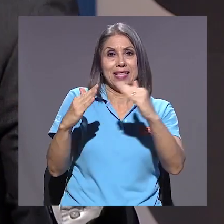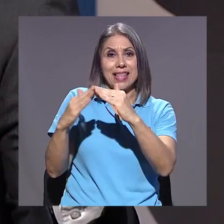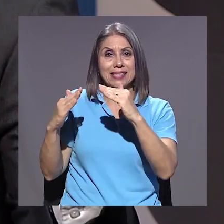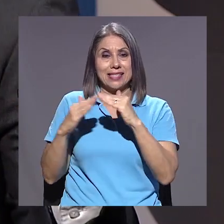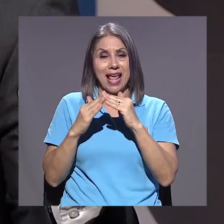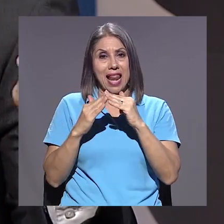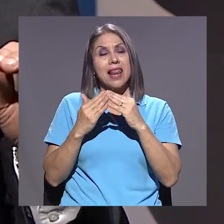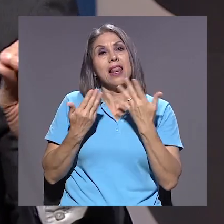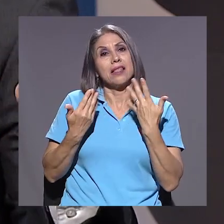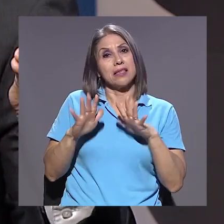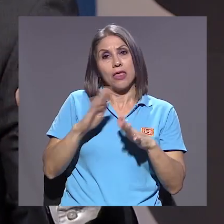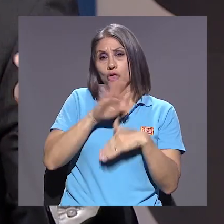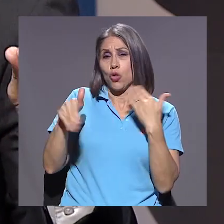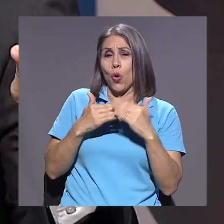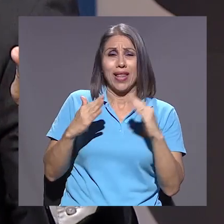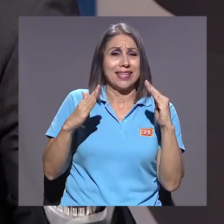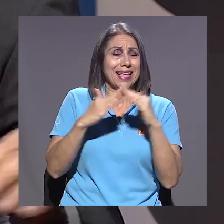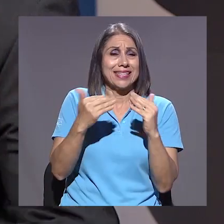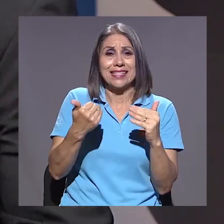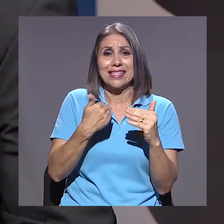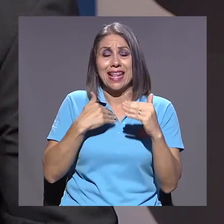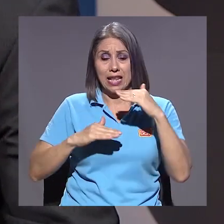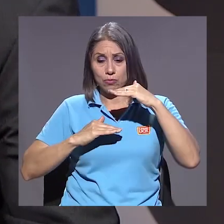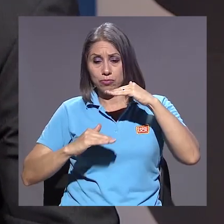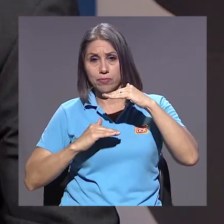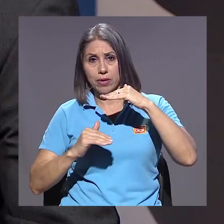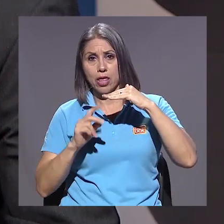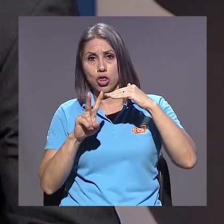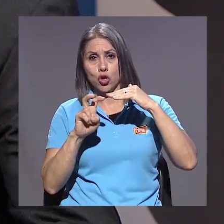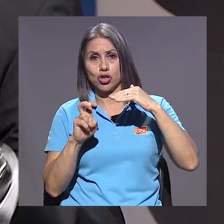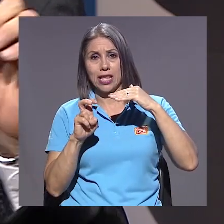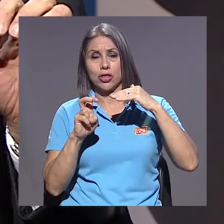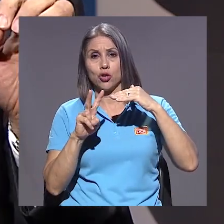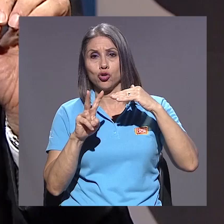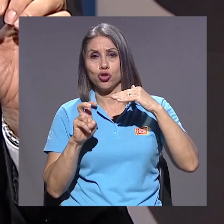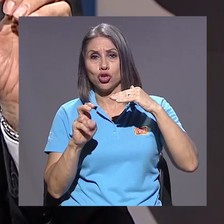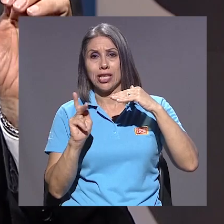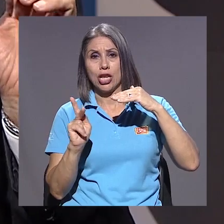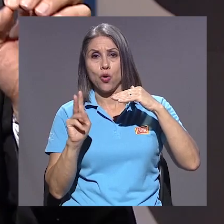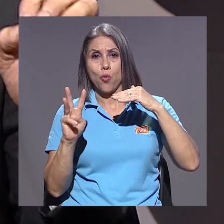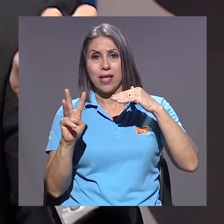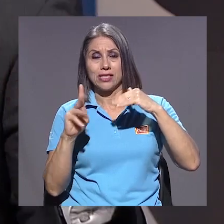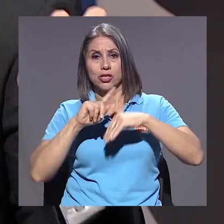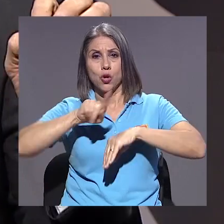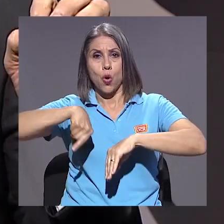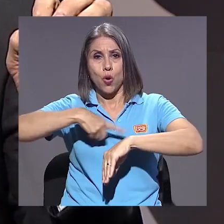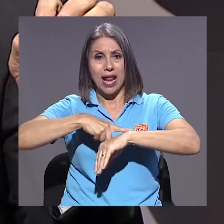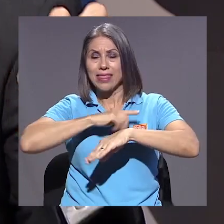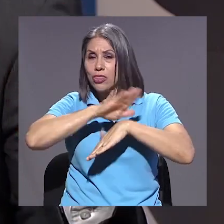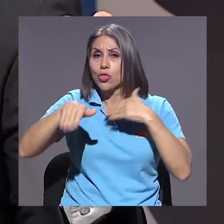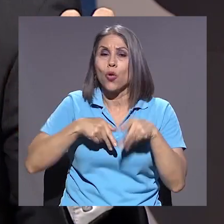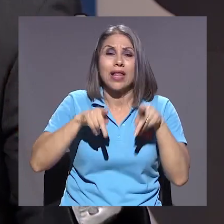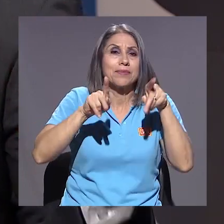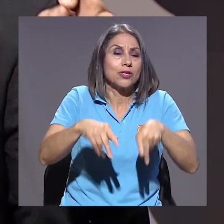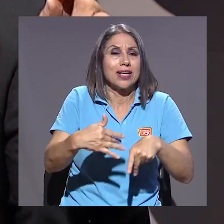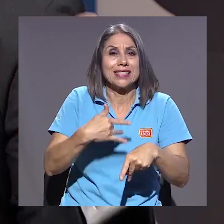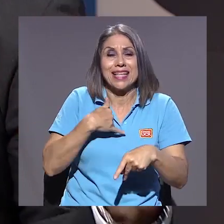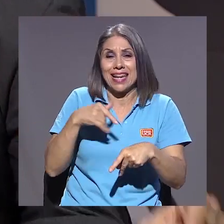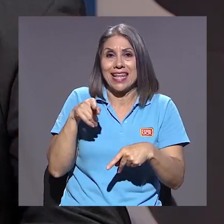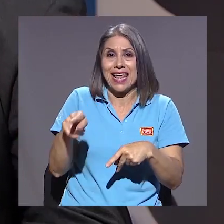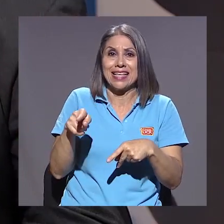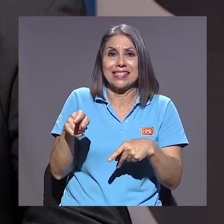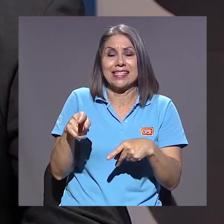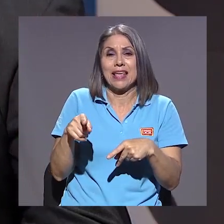que indistintamente cualquier persona tiene un subsidio. Necesitamos focalizar ese subsidio a las personas